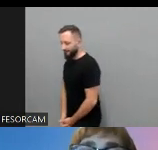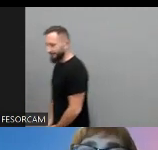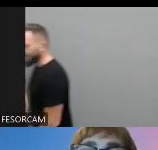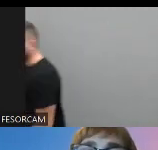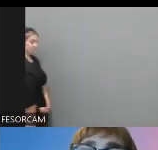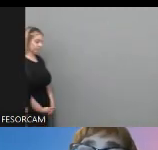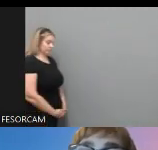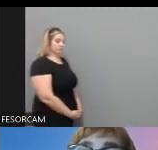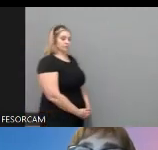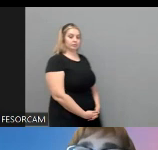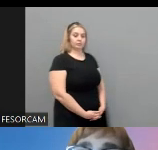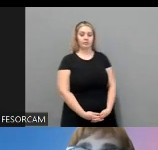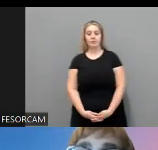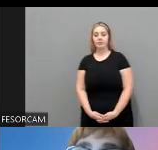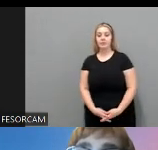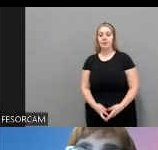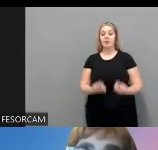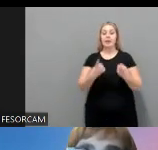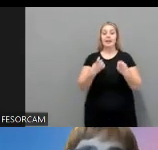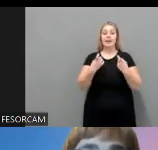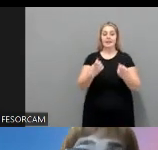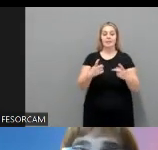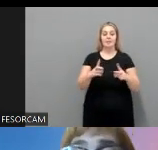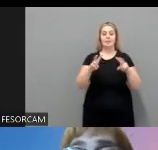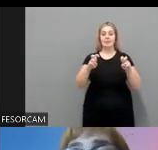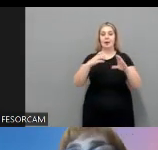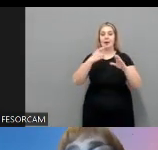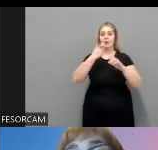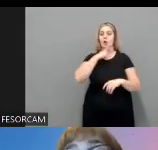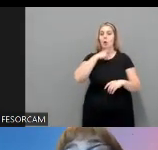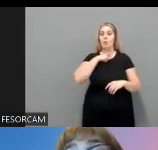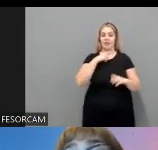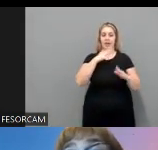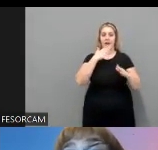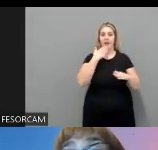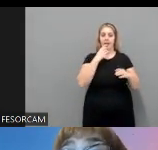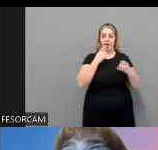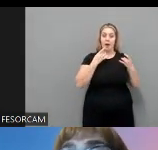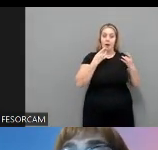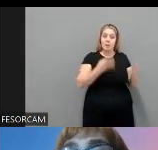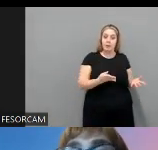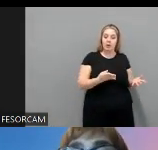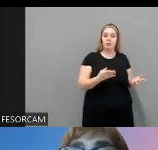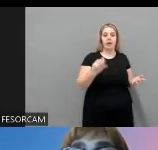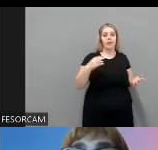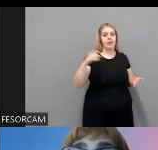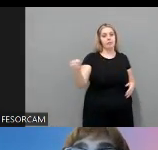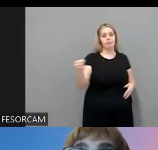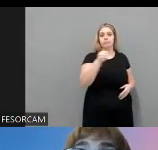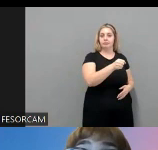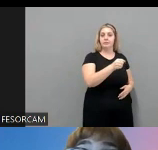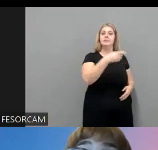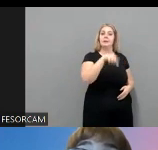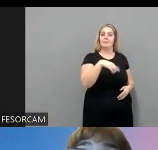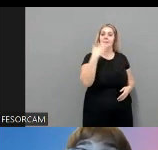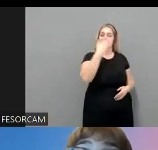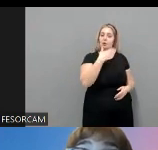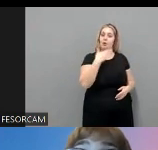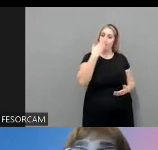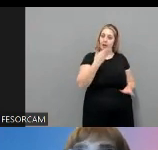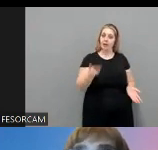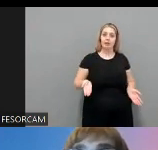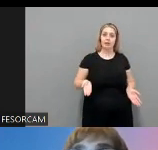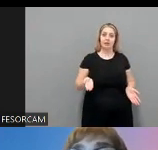logopedia se involucre desde edades tempranas y necesitamos que esté presente también en los colegios.